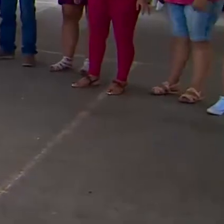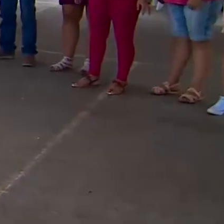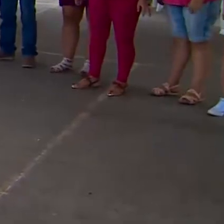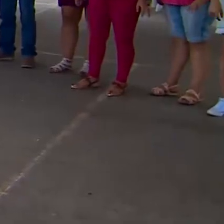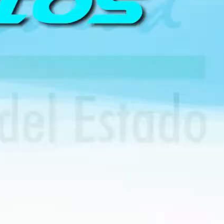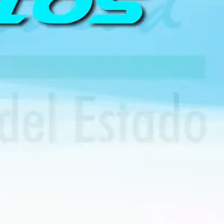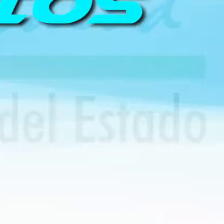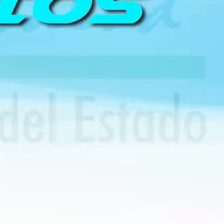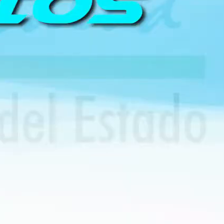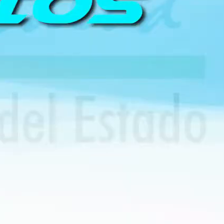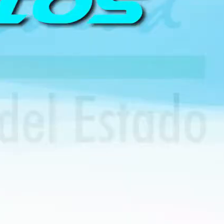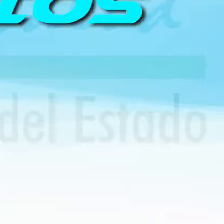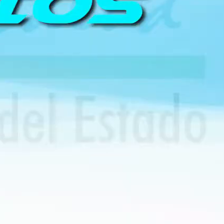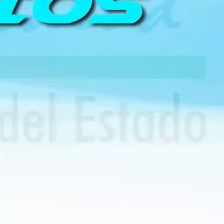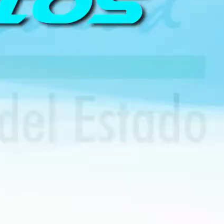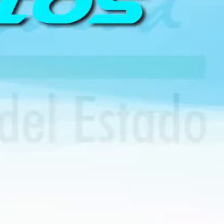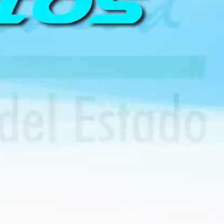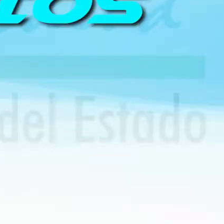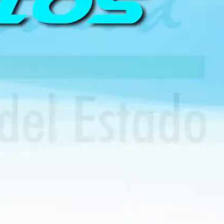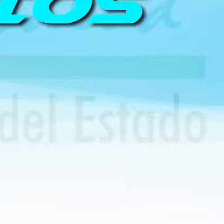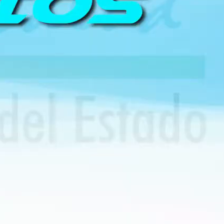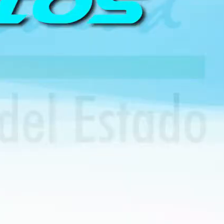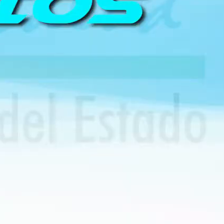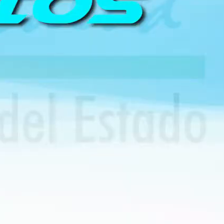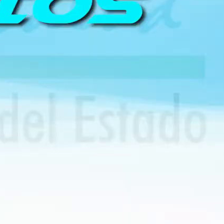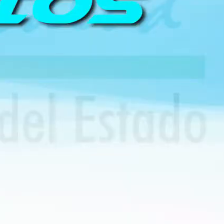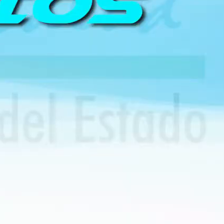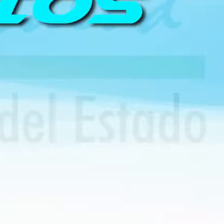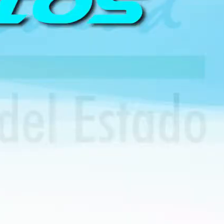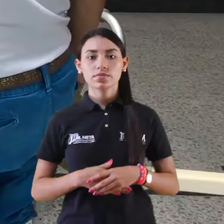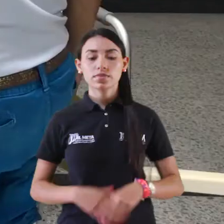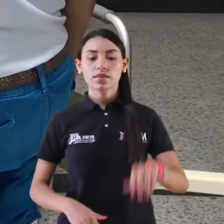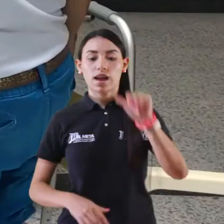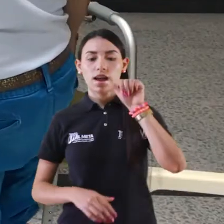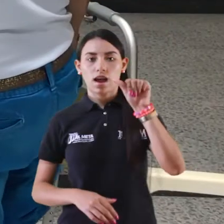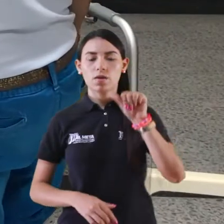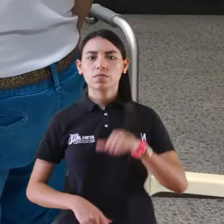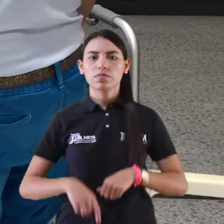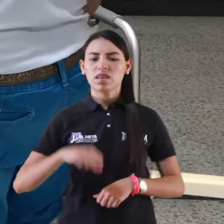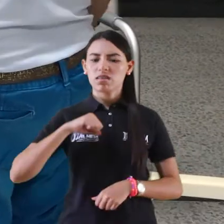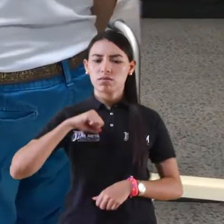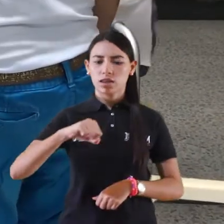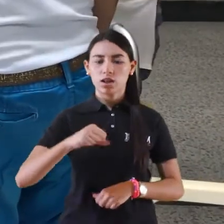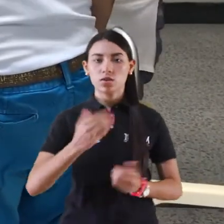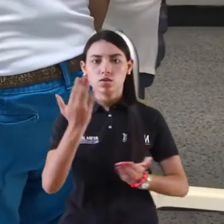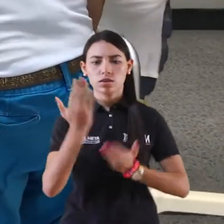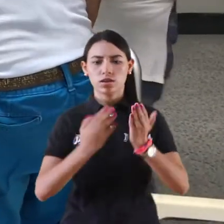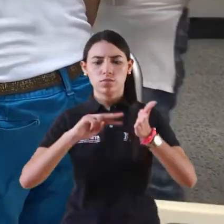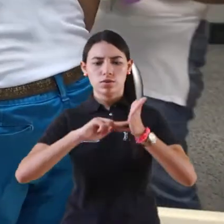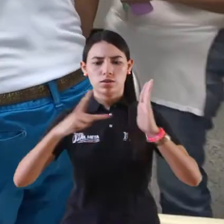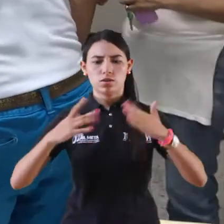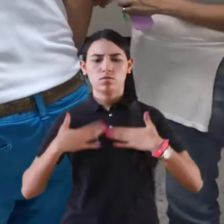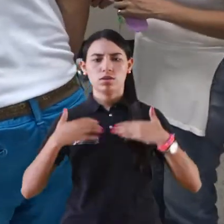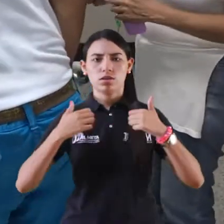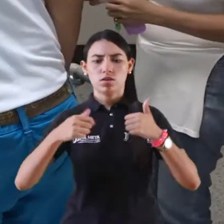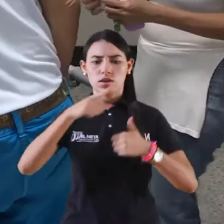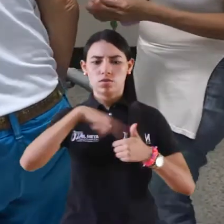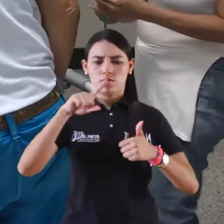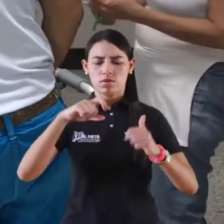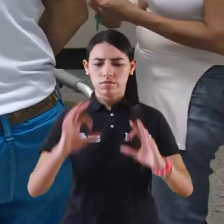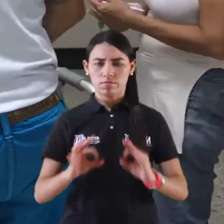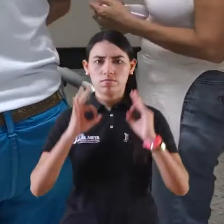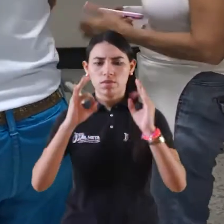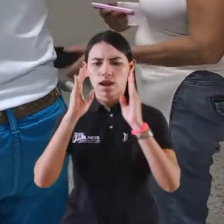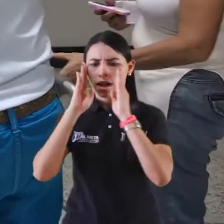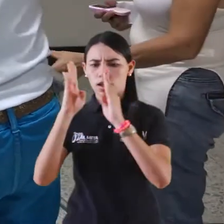empresa. Derechos de los usuarios. A acceder a los servicios y tecnologías de salud que le